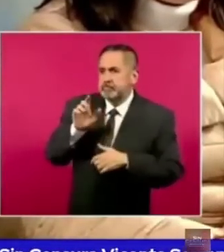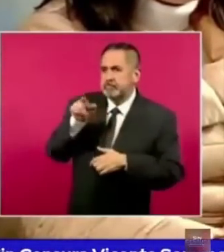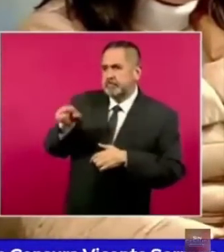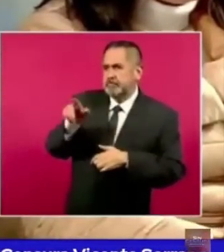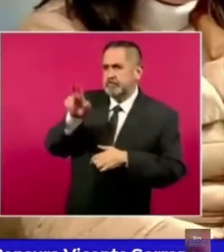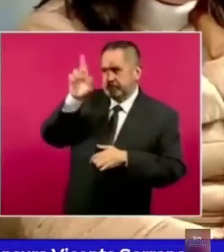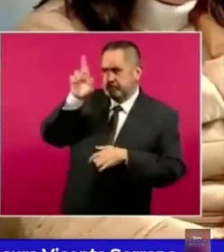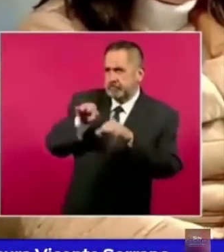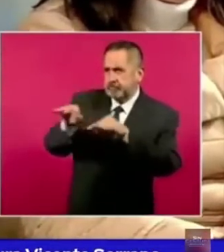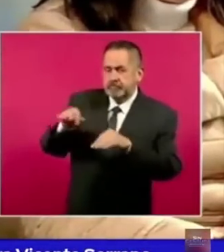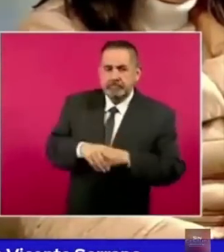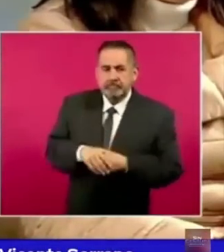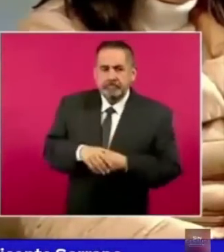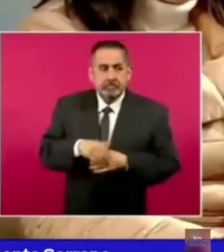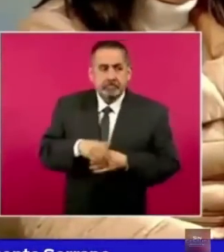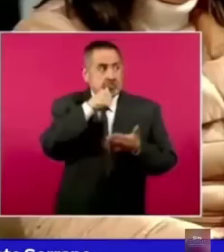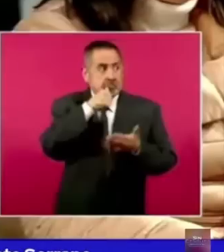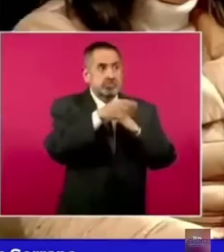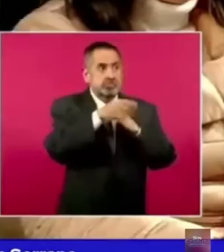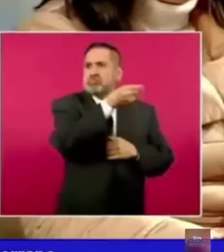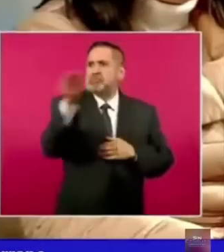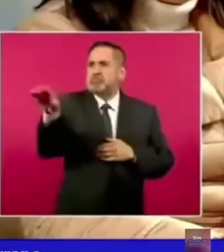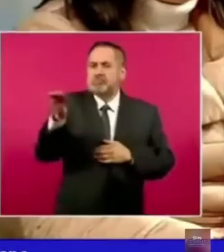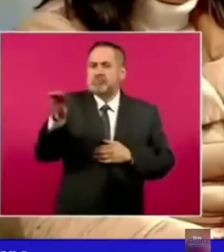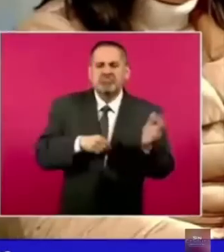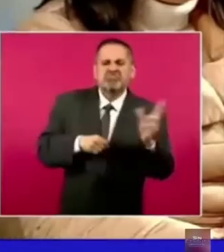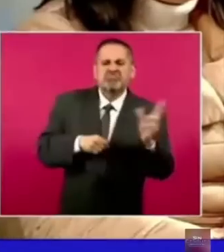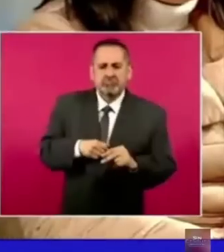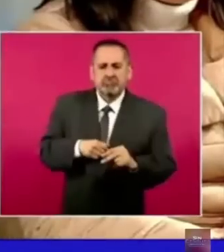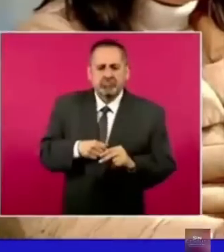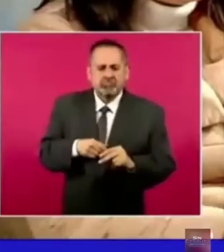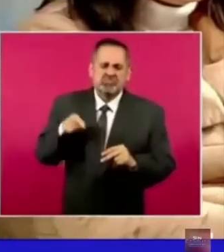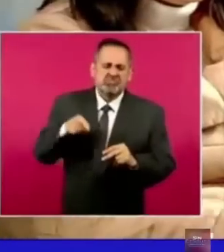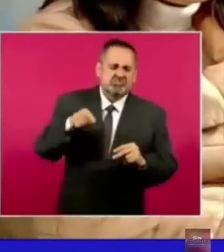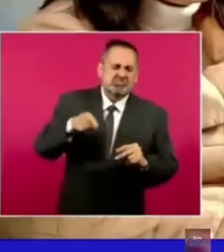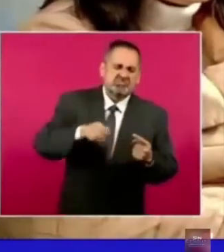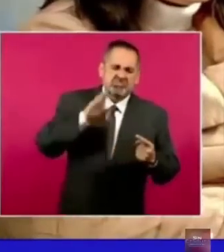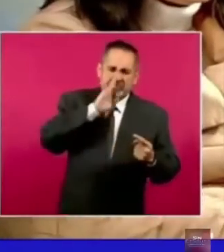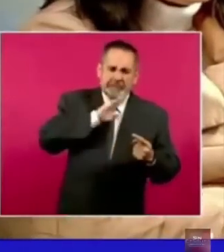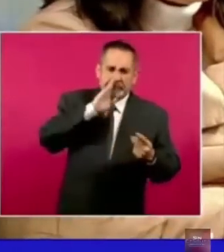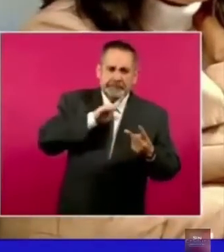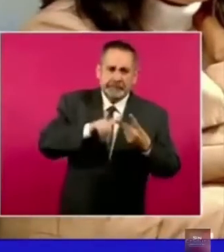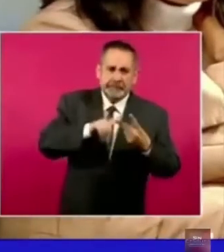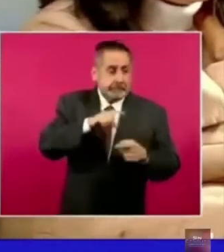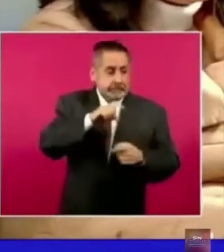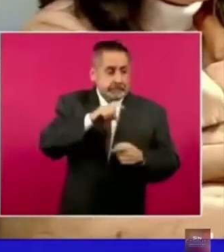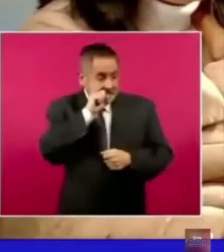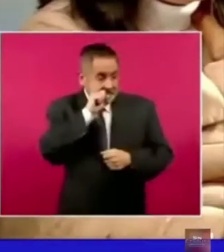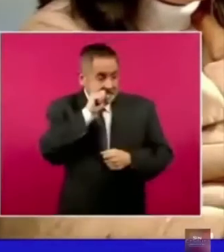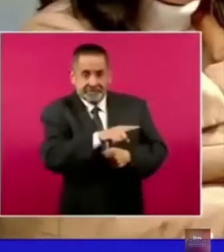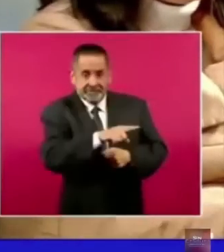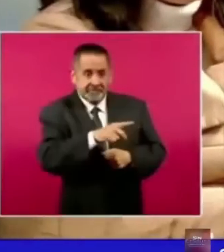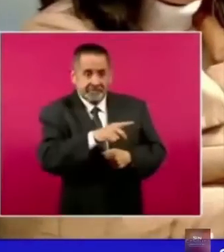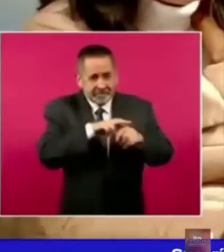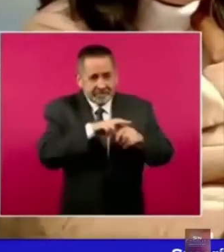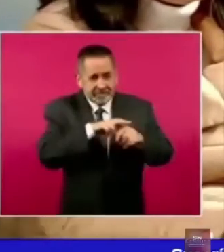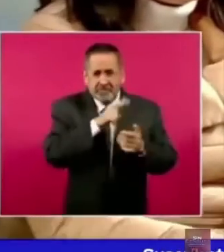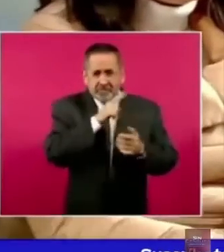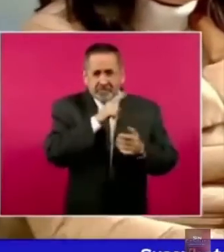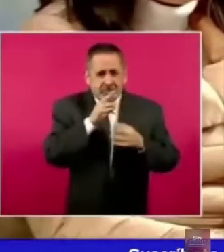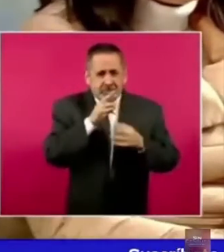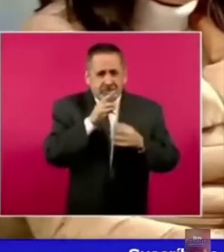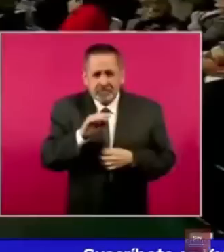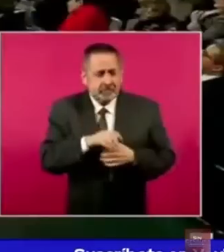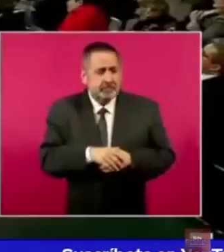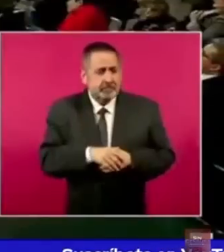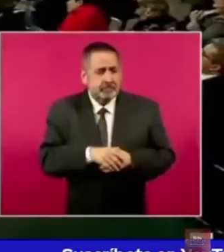trabajar, les llegan cartas con las acusaciones que hacía la actual dirección de Notimex. No importa